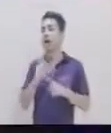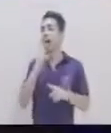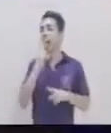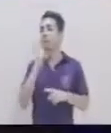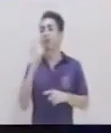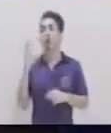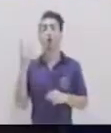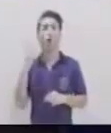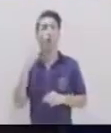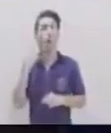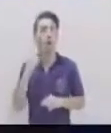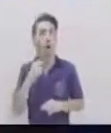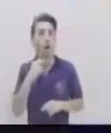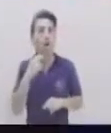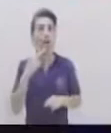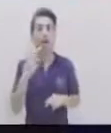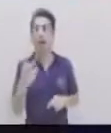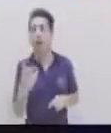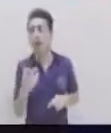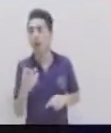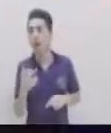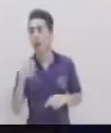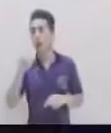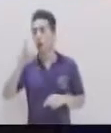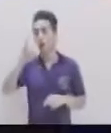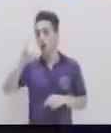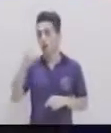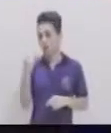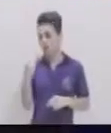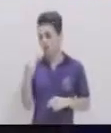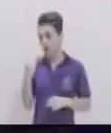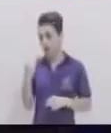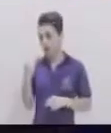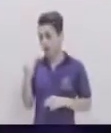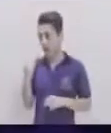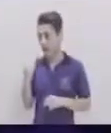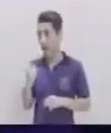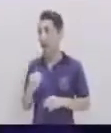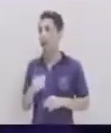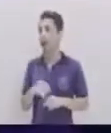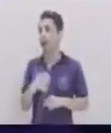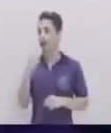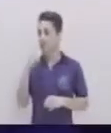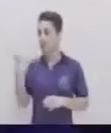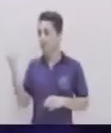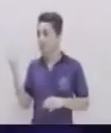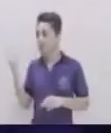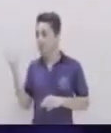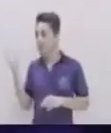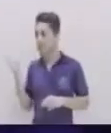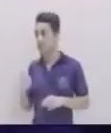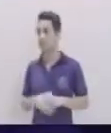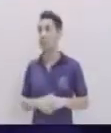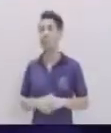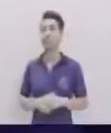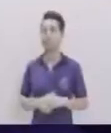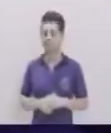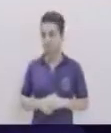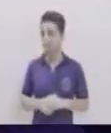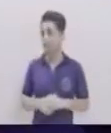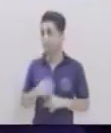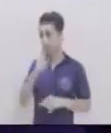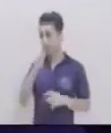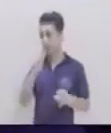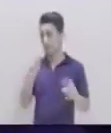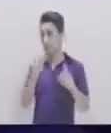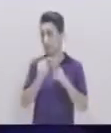H toma fonología en todos sus casos de la letra J. Por lo tanto, vamos a decir